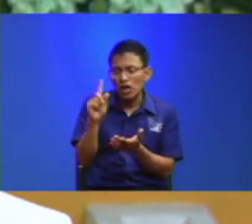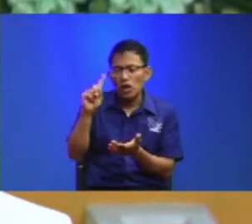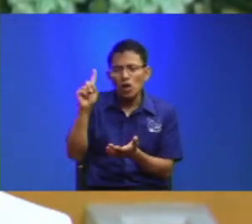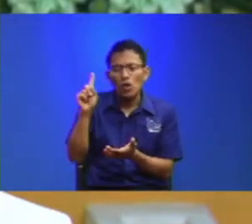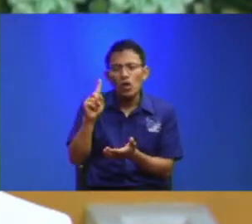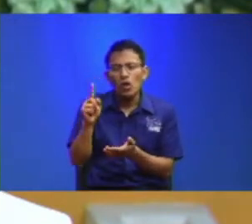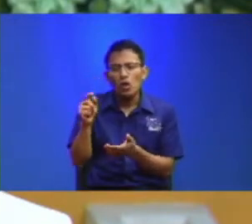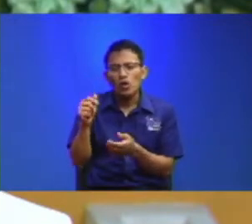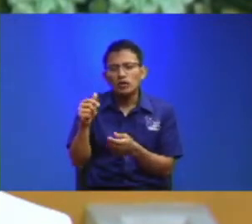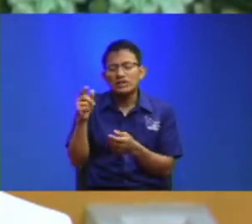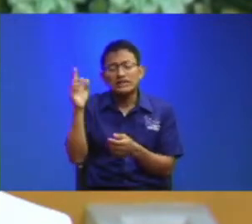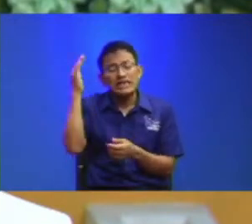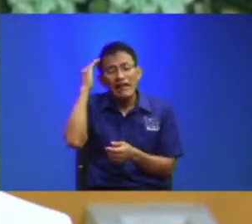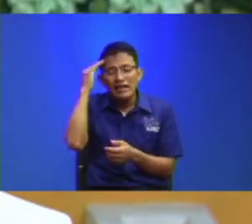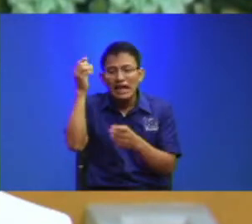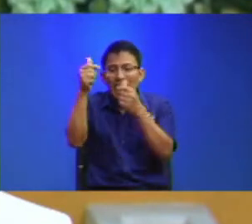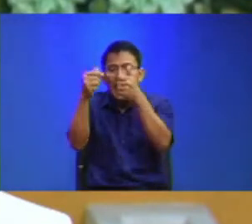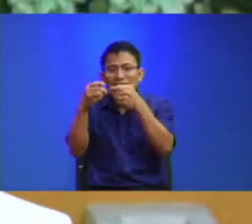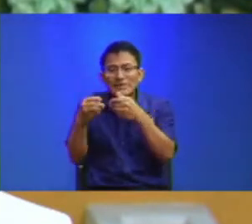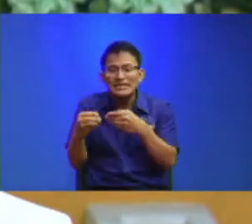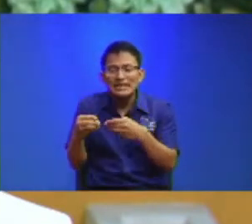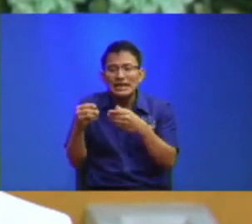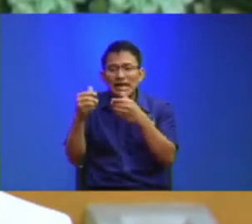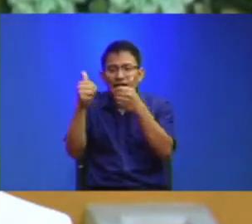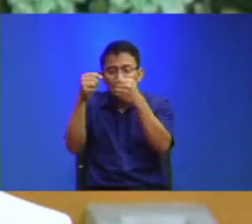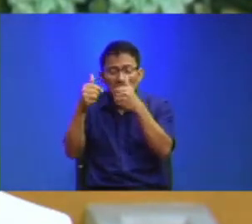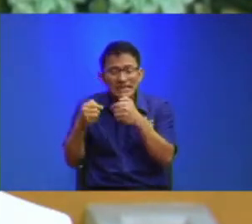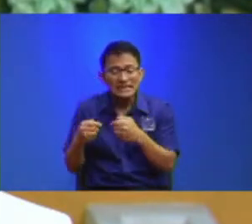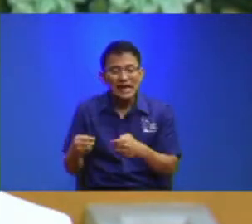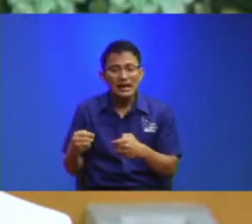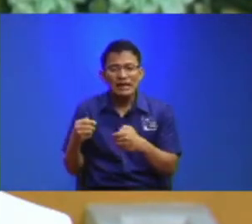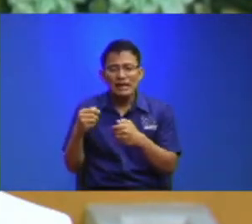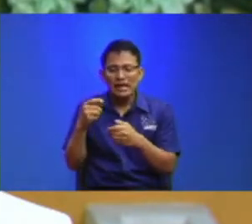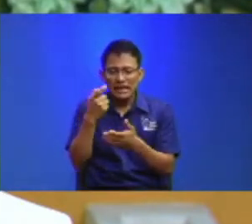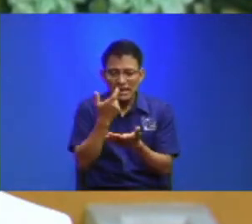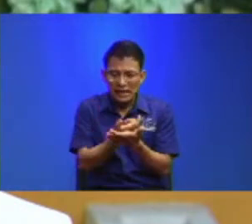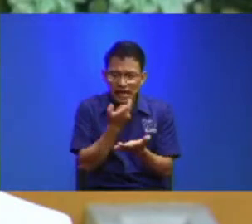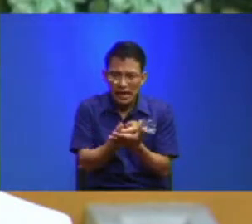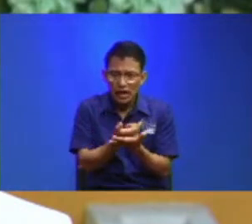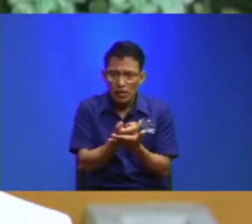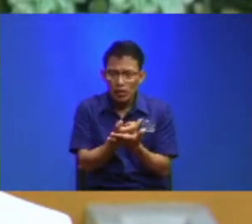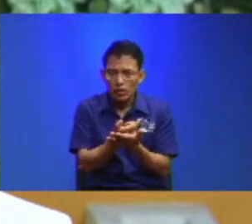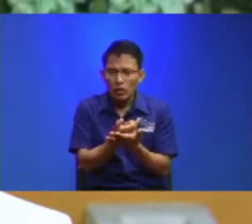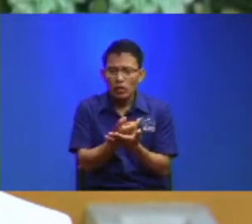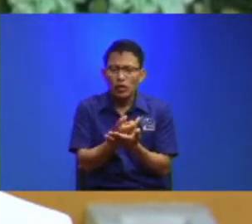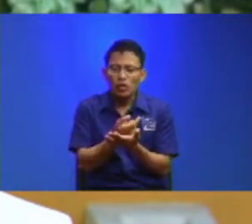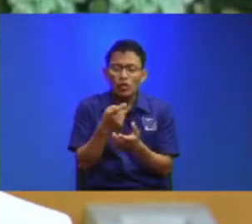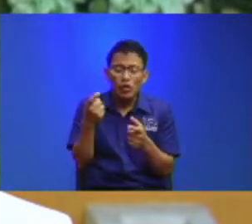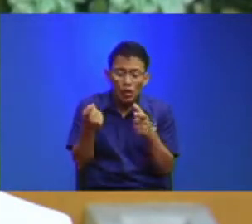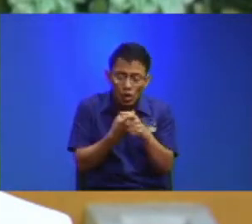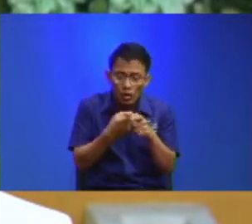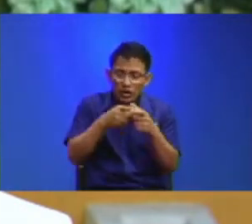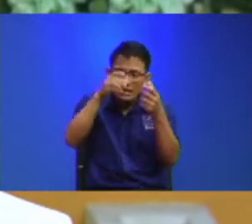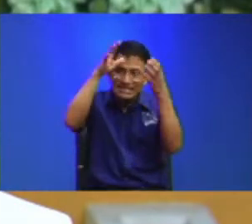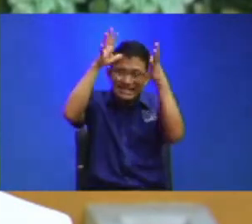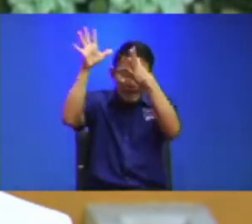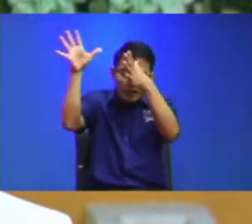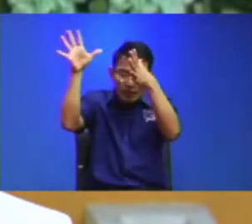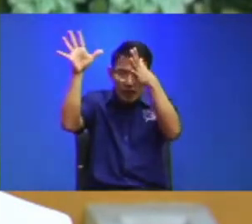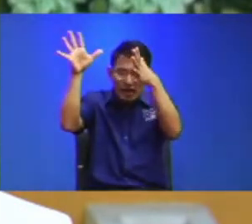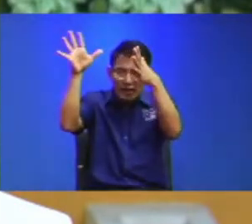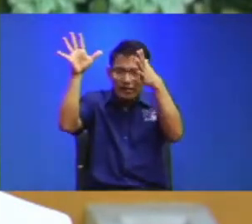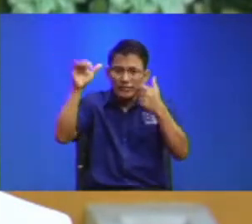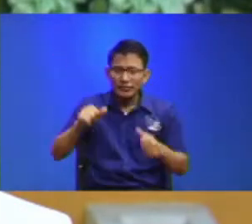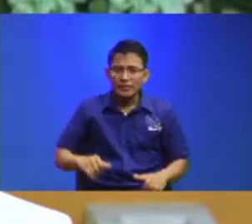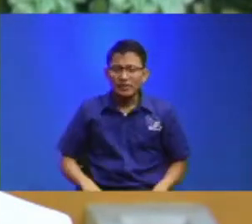su responsabilidad, y cuando uno huye de su responsabilidad, como lo enseñamos con anterioridad, entonces está cayendo en hacer